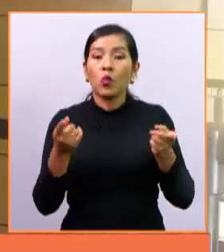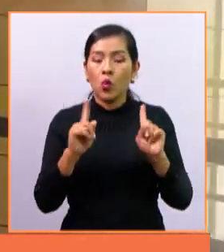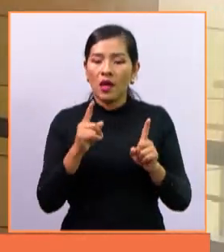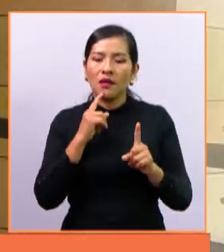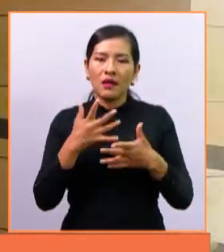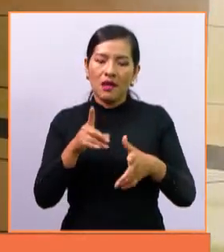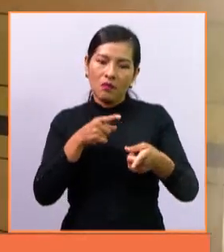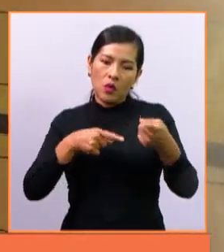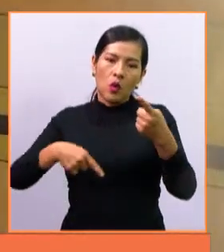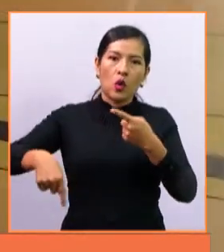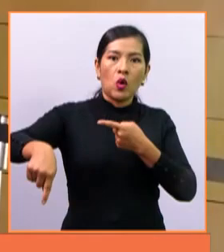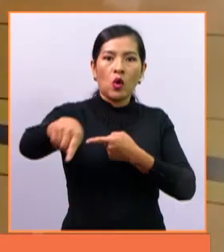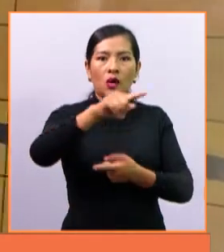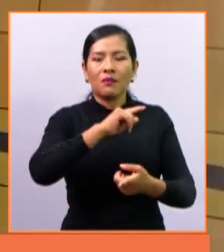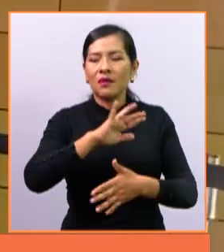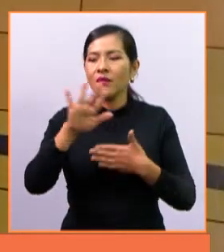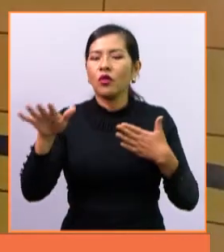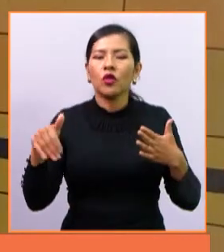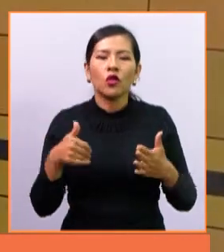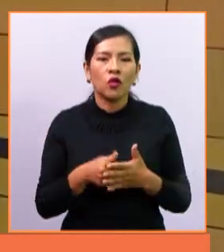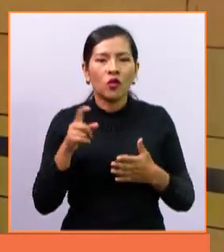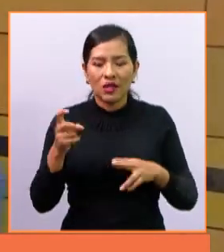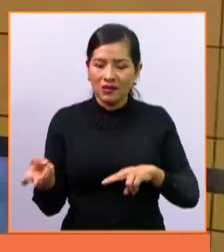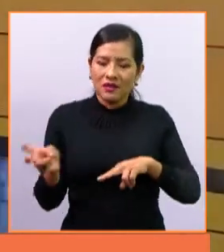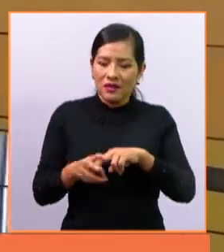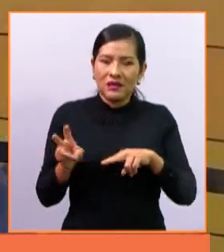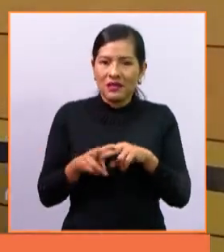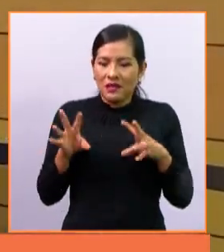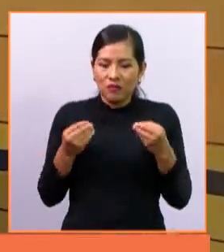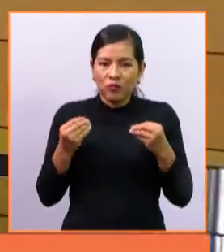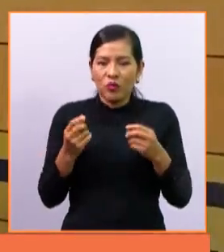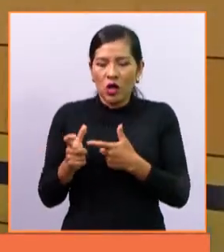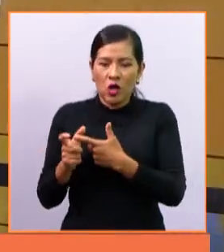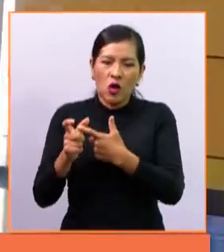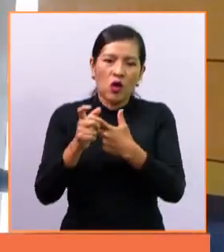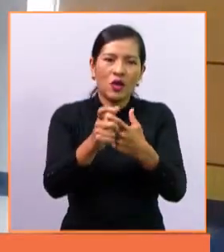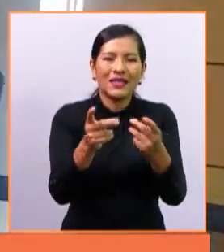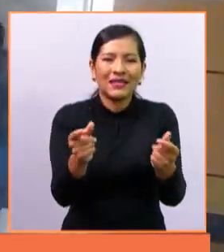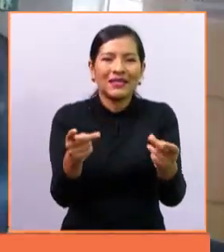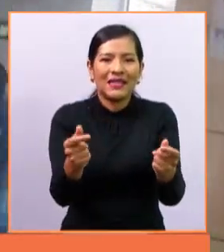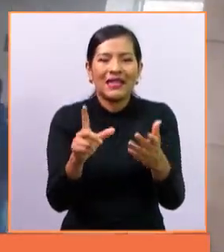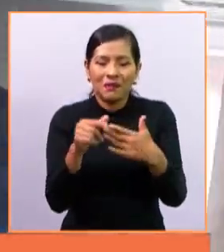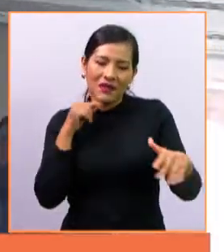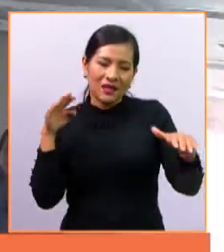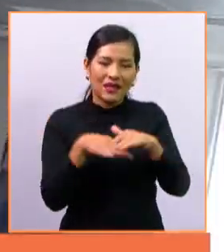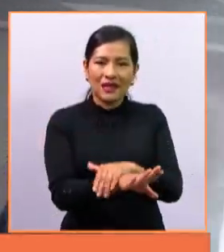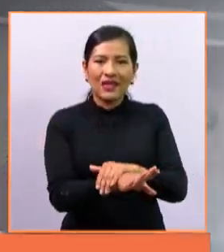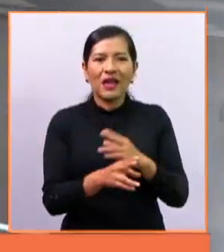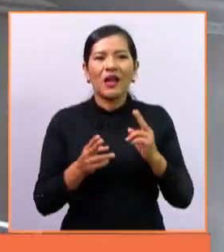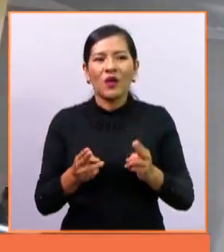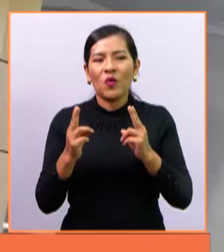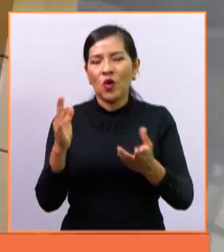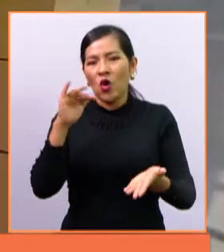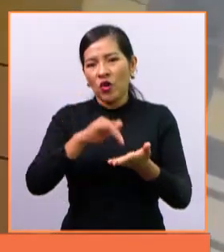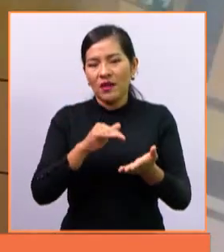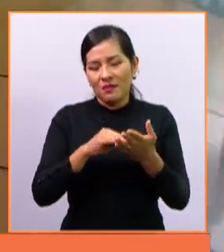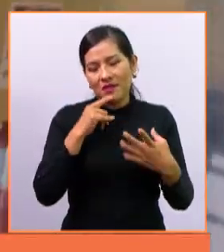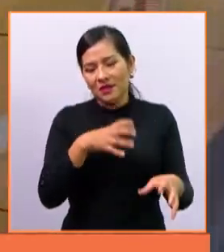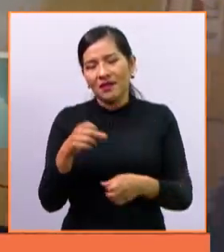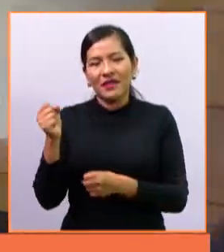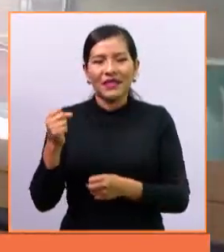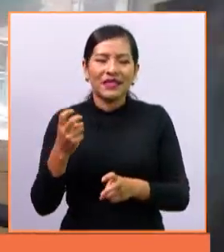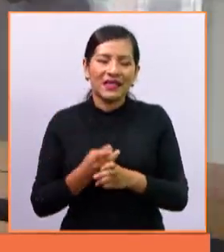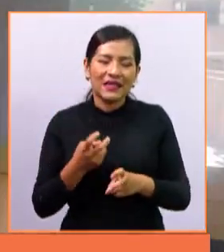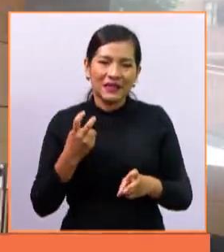vuelta, todos tenían que subir y correr y entrar otra vez. Y